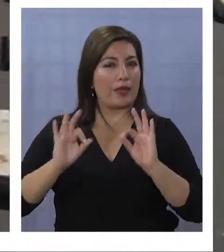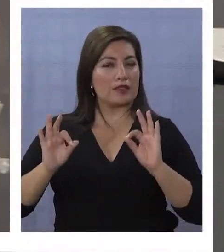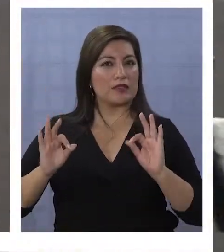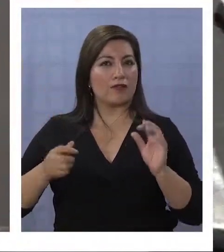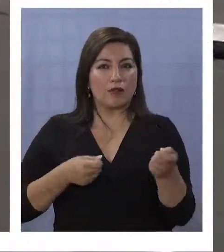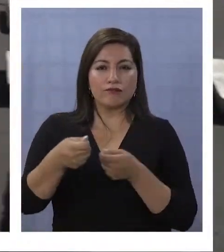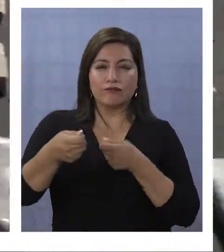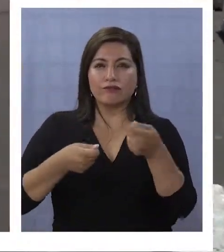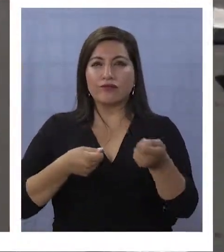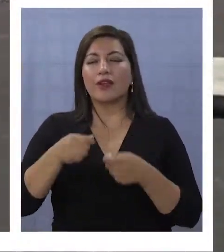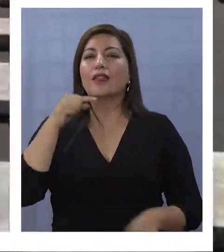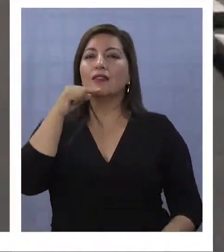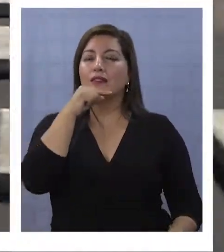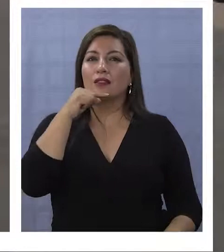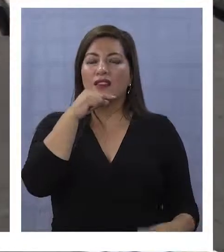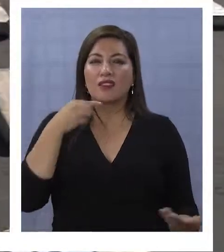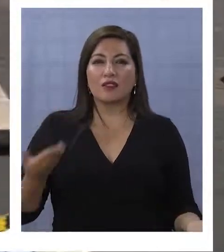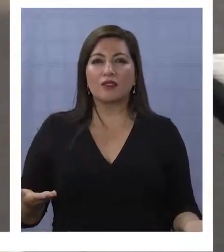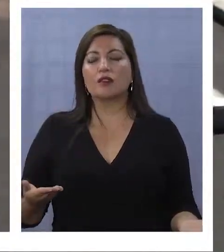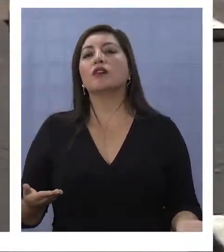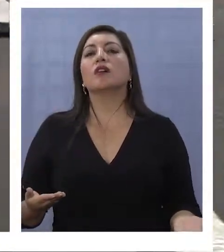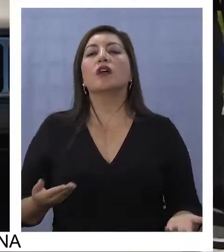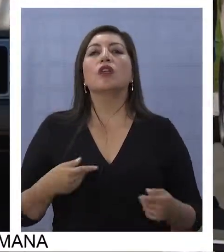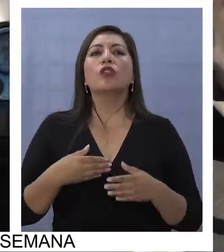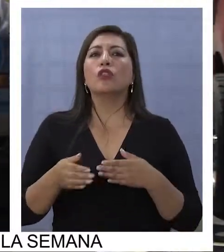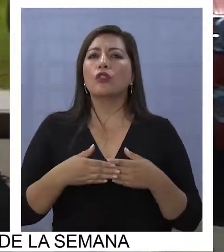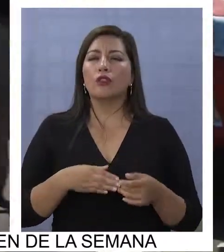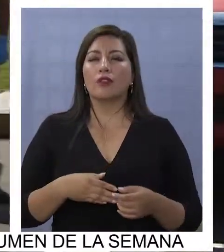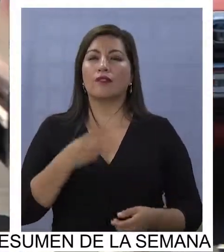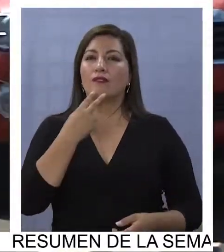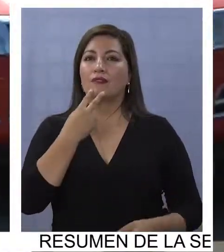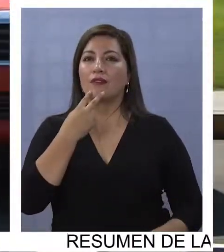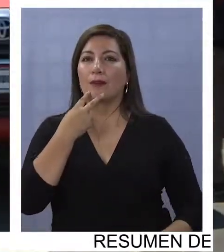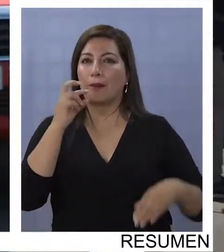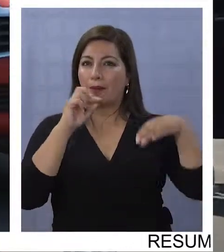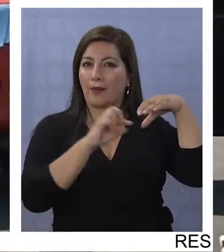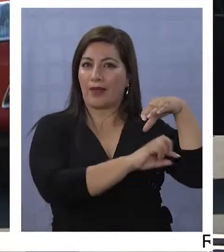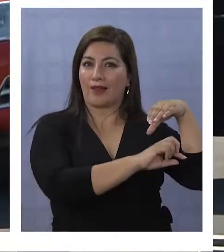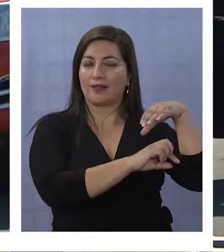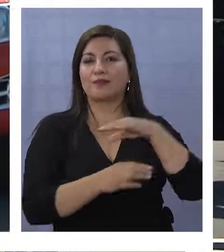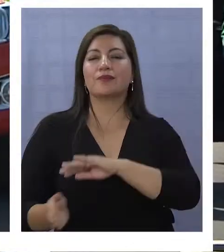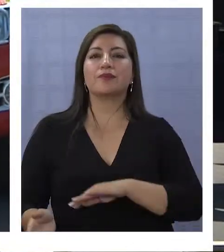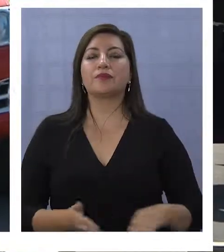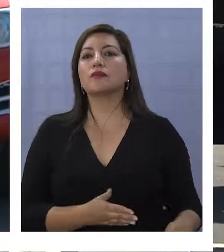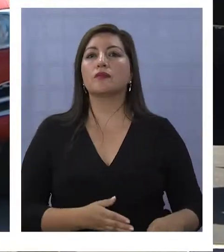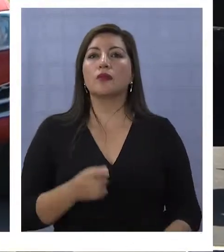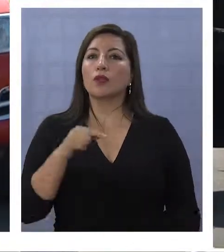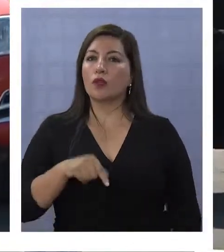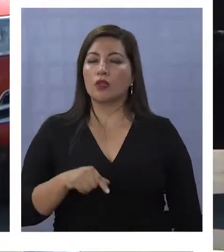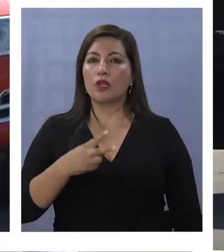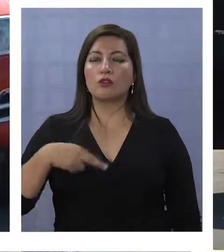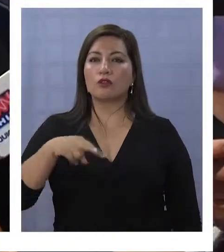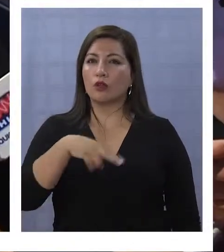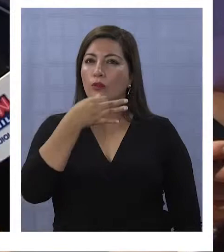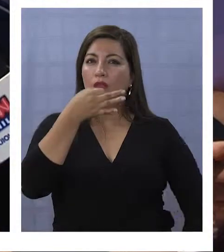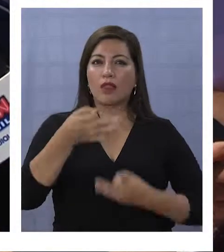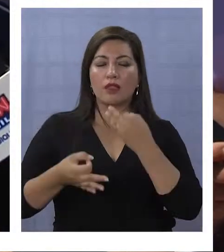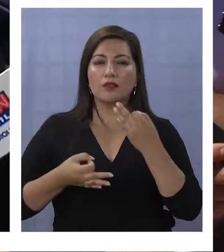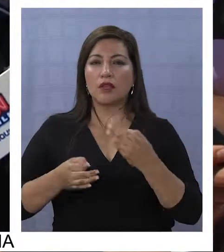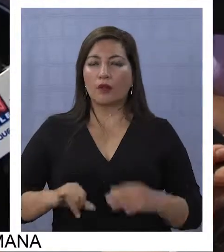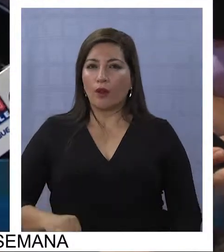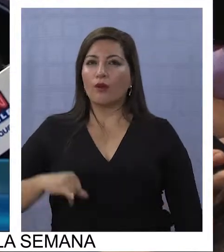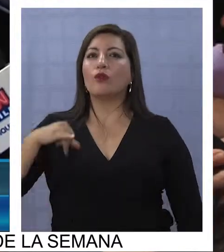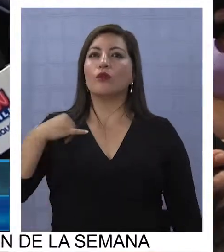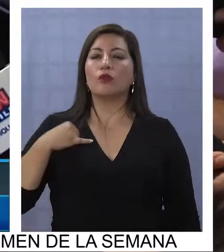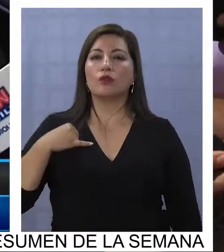drogas que tenían su base operacional en la comuna de Pica. Hoy día podemos señalar con mucha satisfacción que